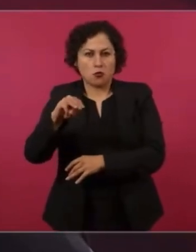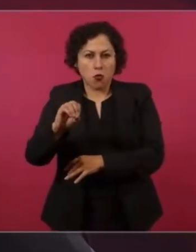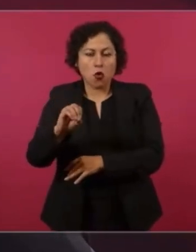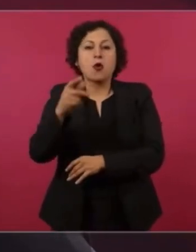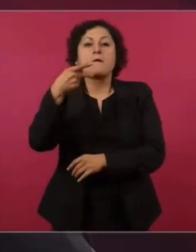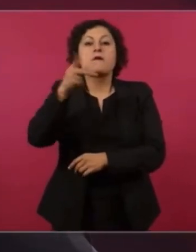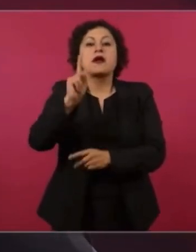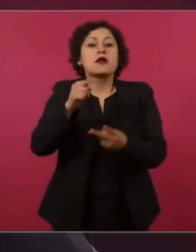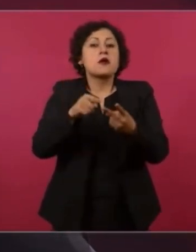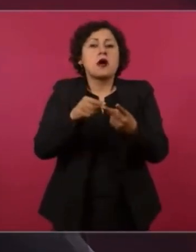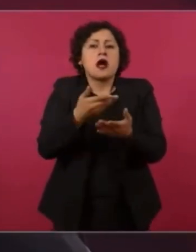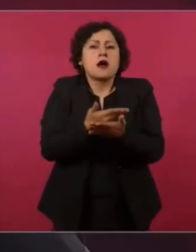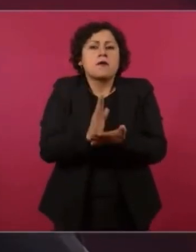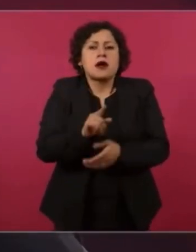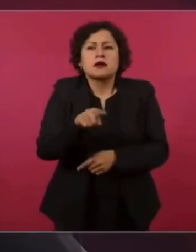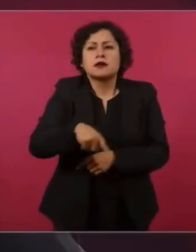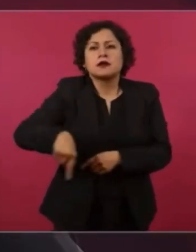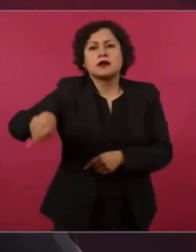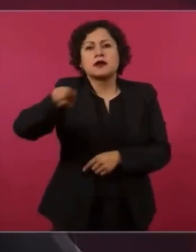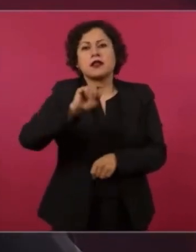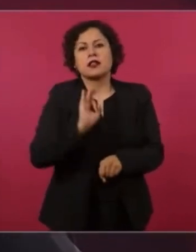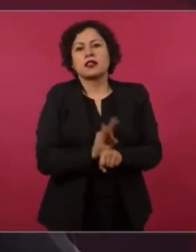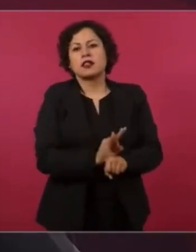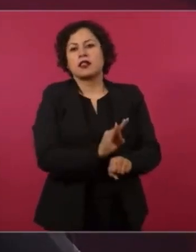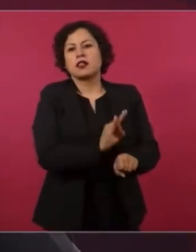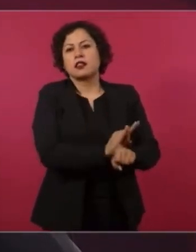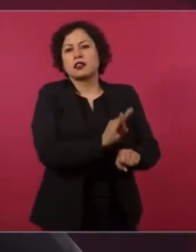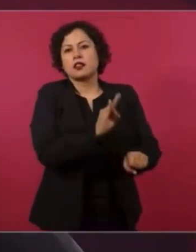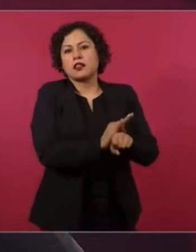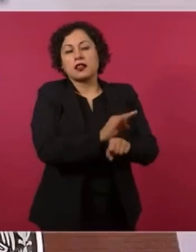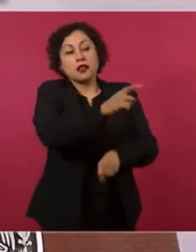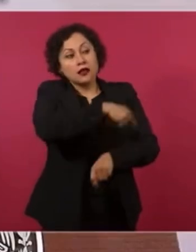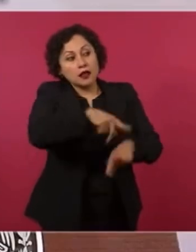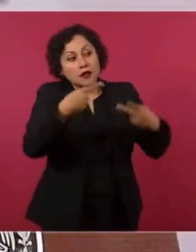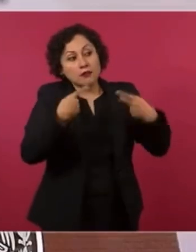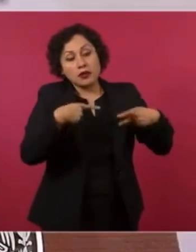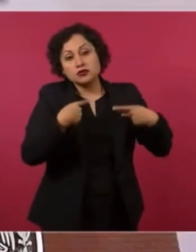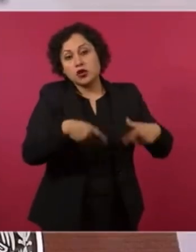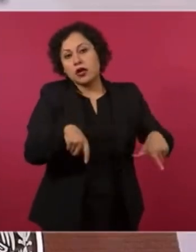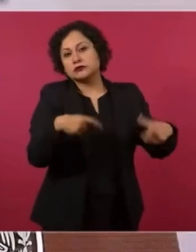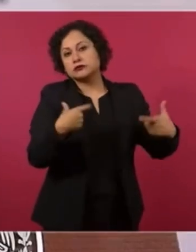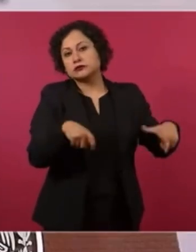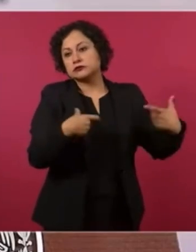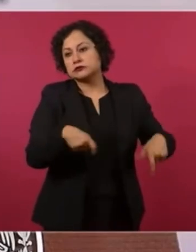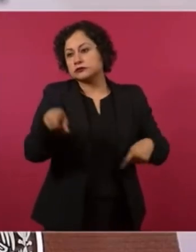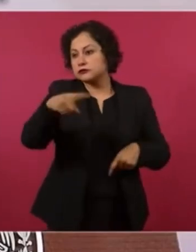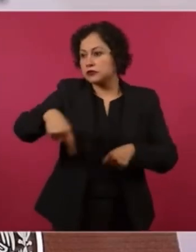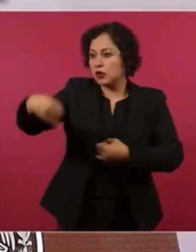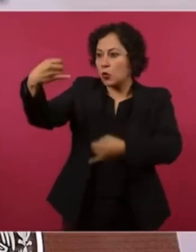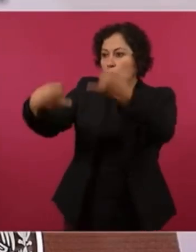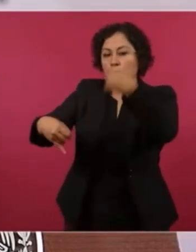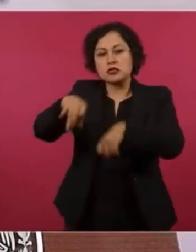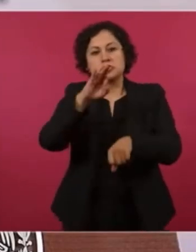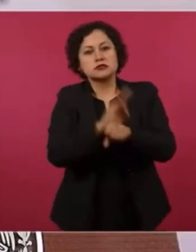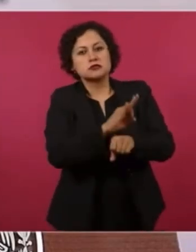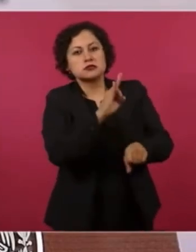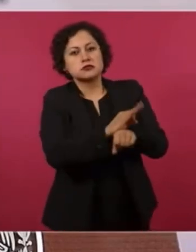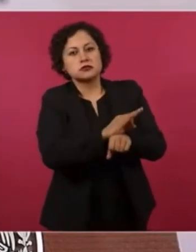privados, a la gente de mucho dinero y a los delincuentes que se abren